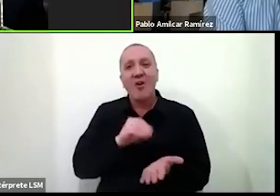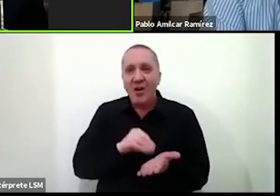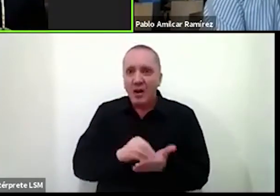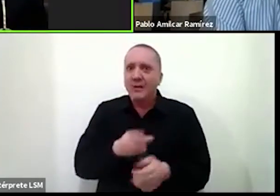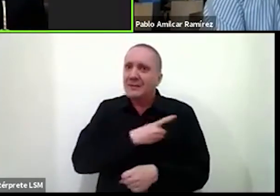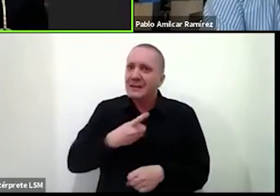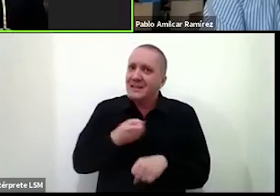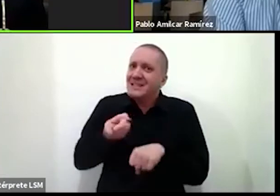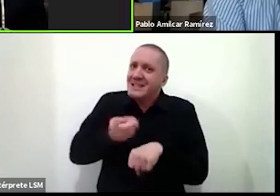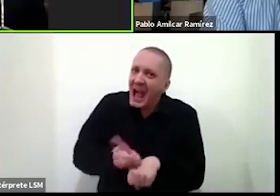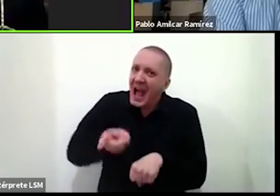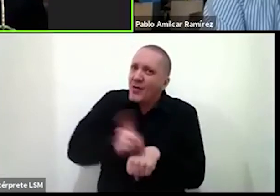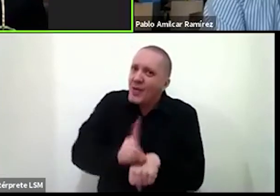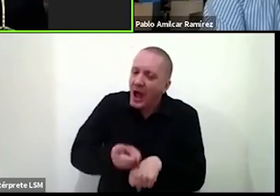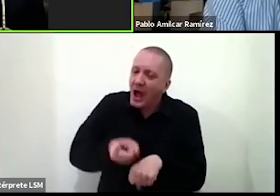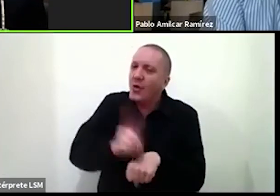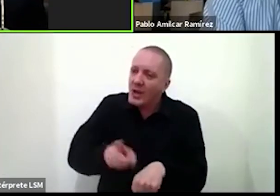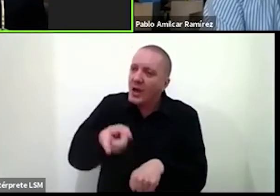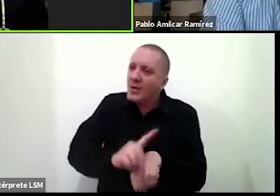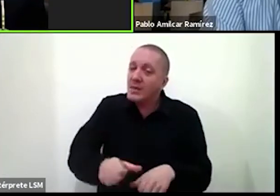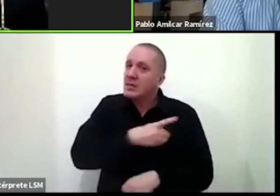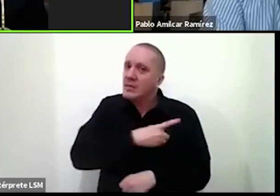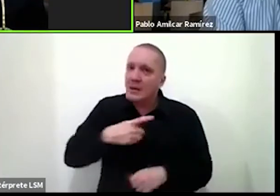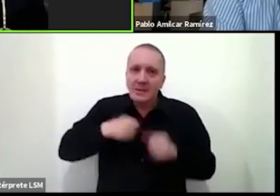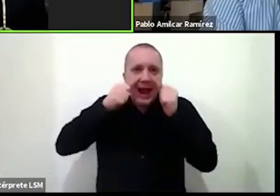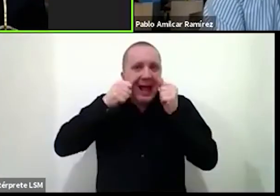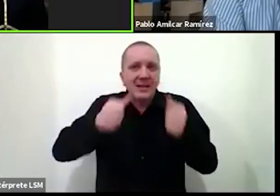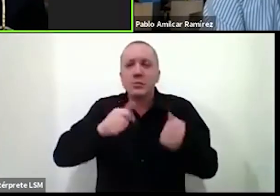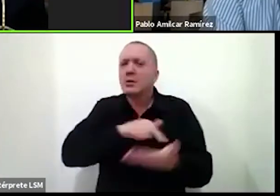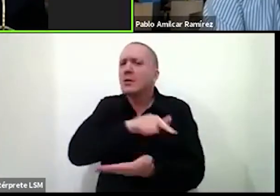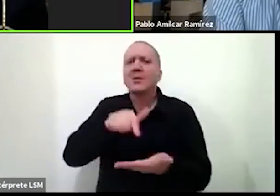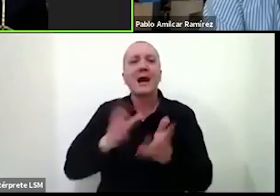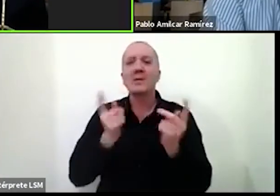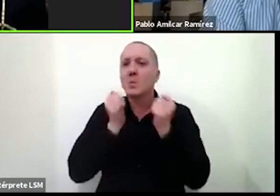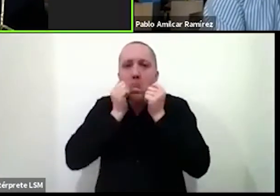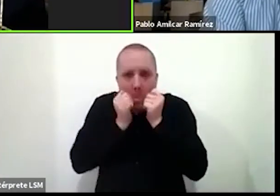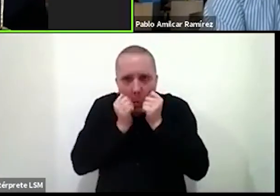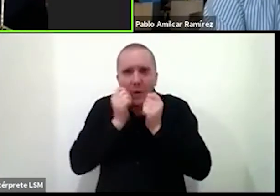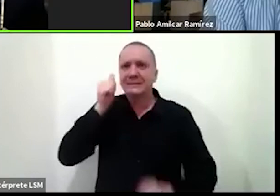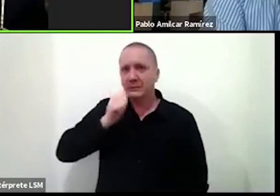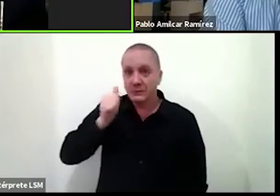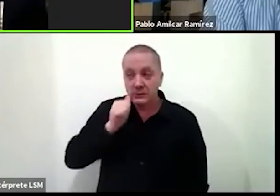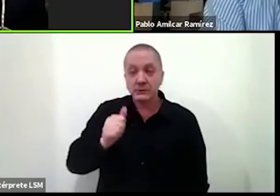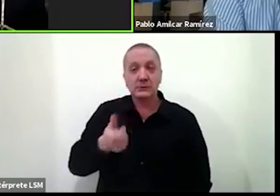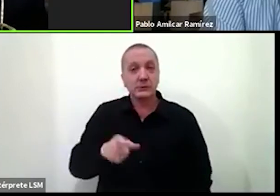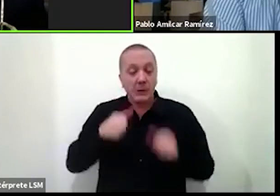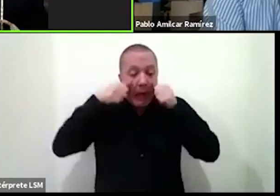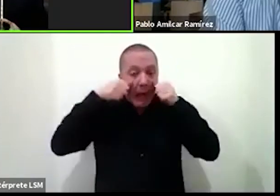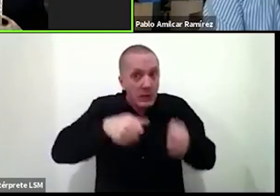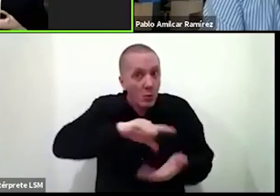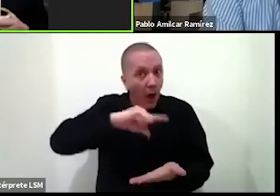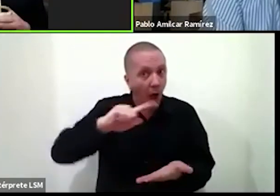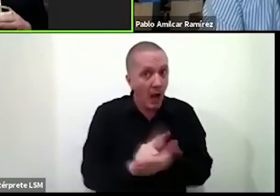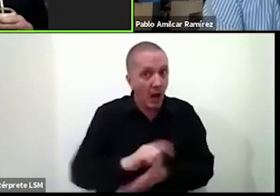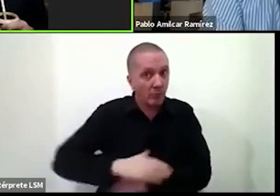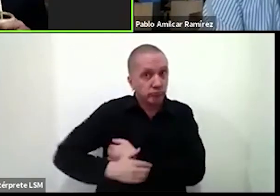nuestras prácticas todo el tiempo, estemos en el lugar donde estemos. Y hay que seguir con la ley bajo el brazo, en el bolsillo, en la mochila. Hay